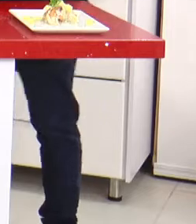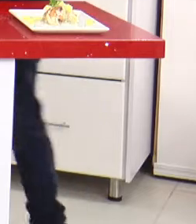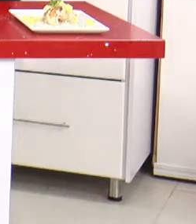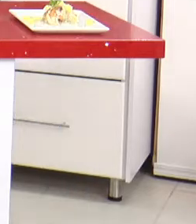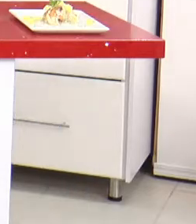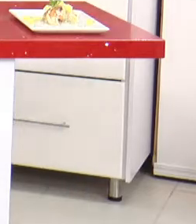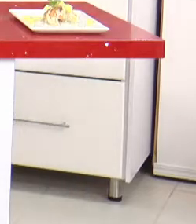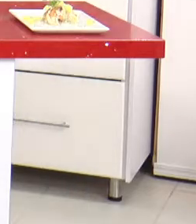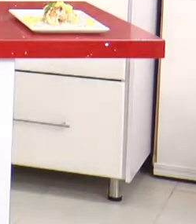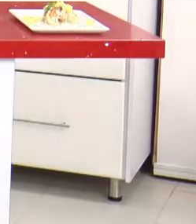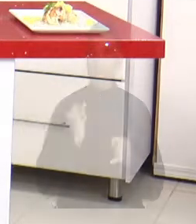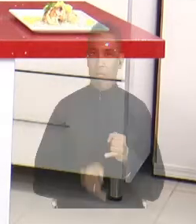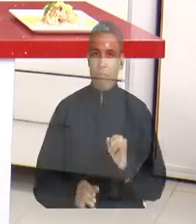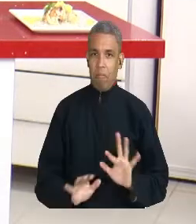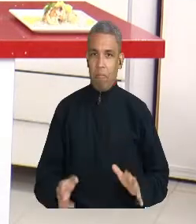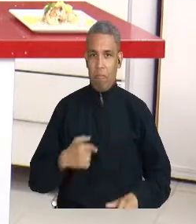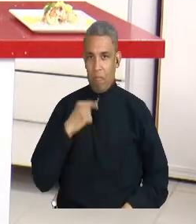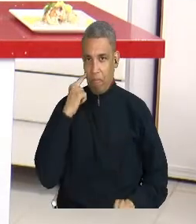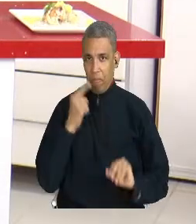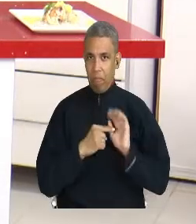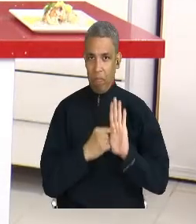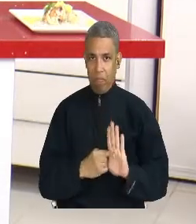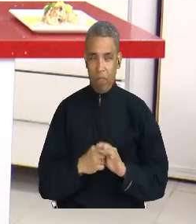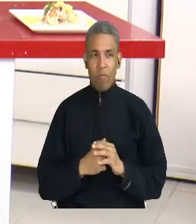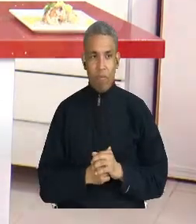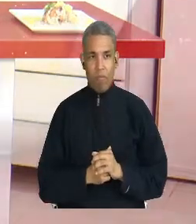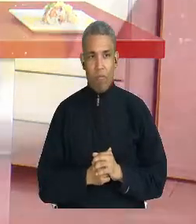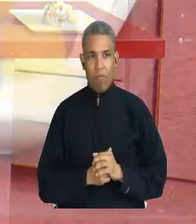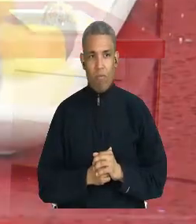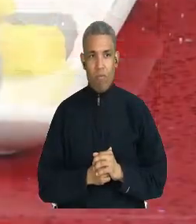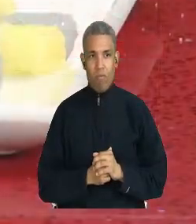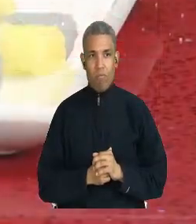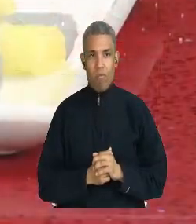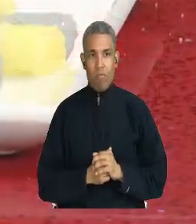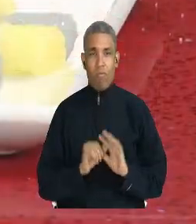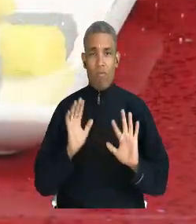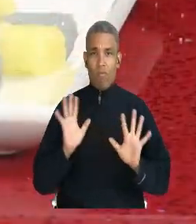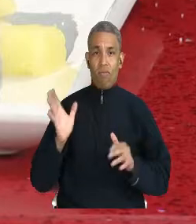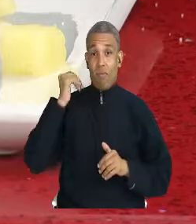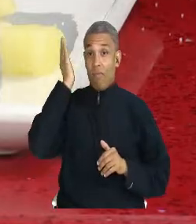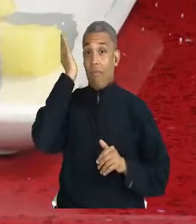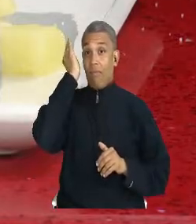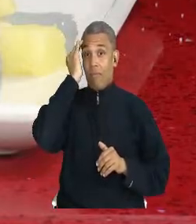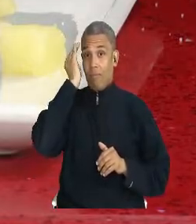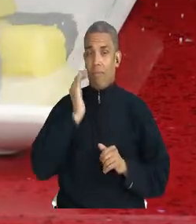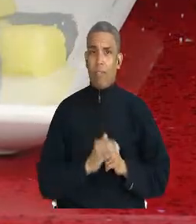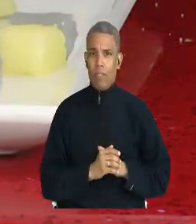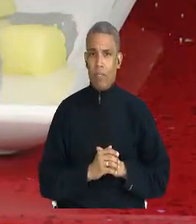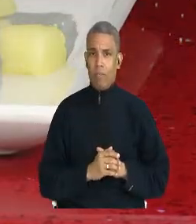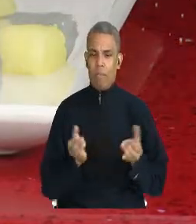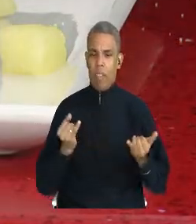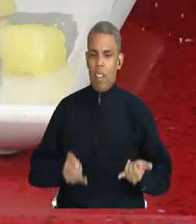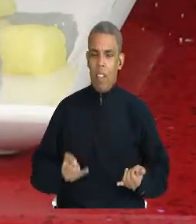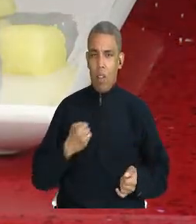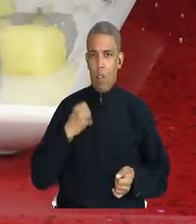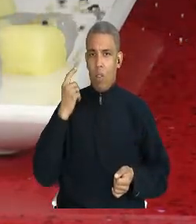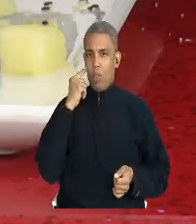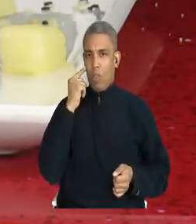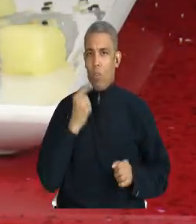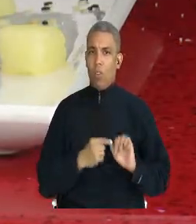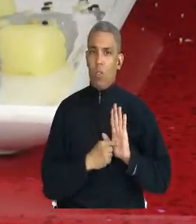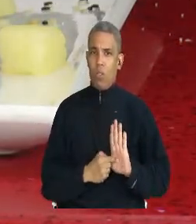toque final, si lo pueden observar ahí en pantalla. Y bueno, ya saben ustedes, queridos televidentes, con la imagen de